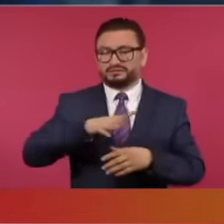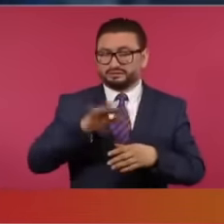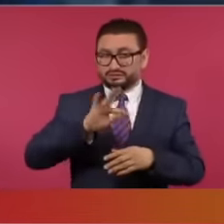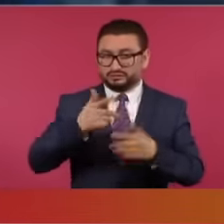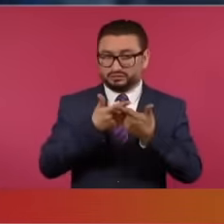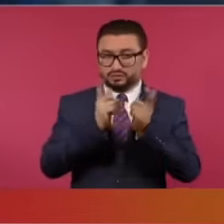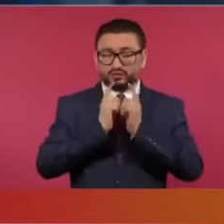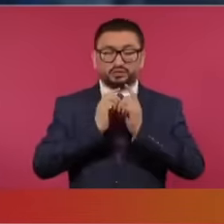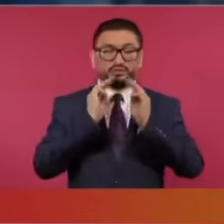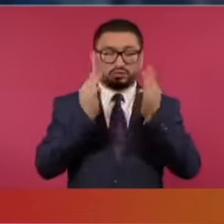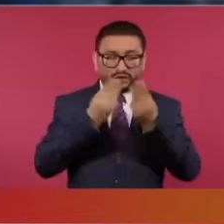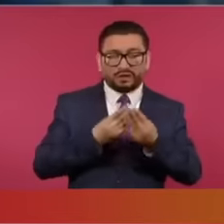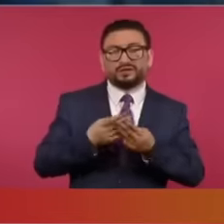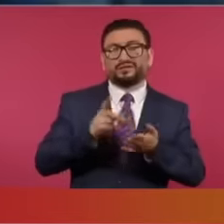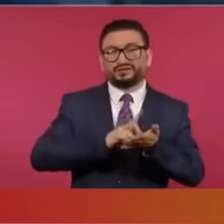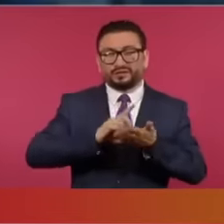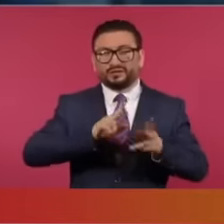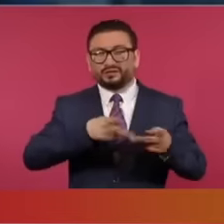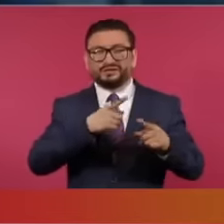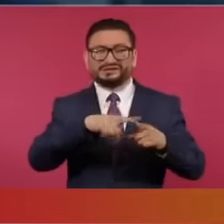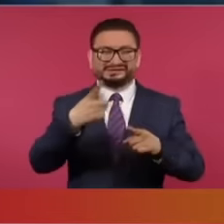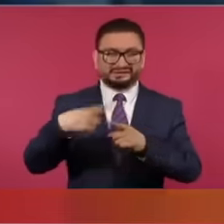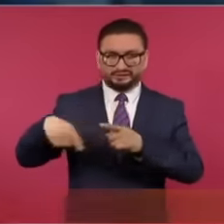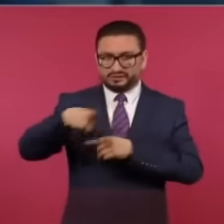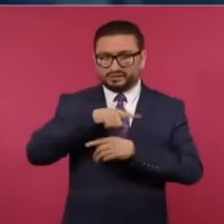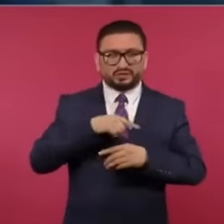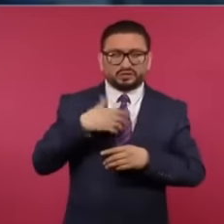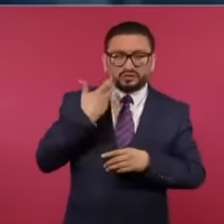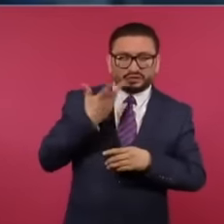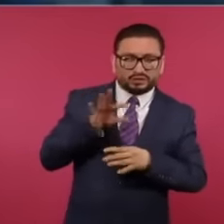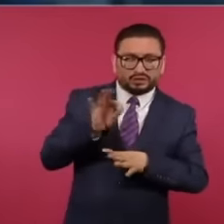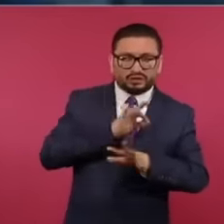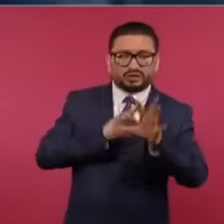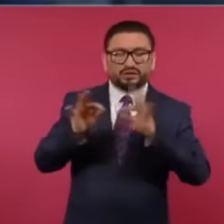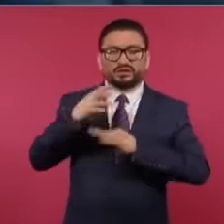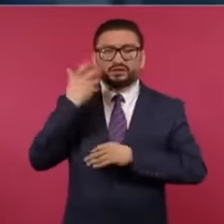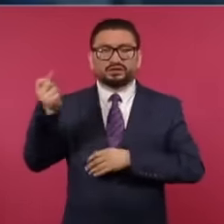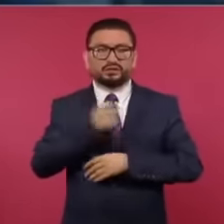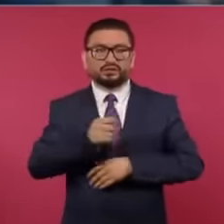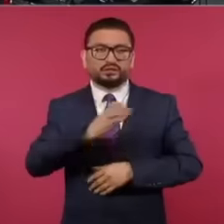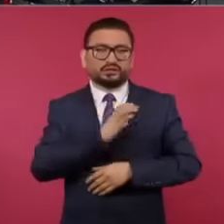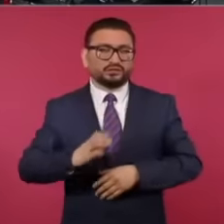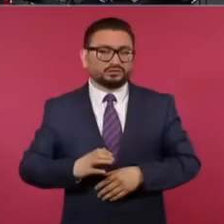el crimen organizado continúa eligiendo y poniendo y quitando candidatos?